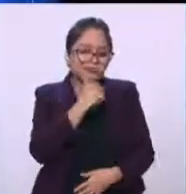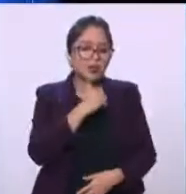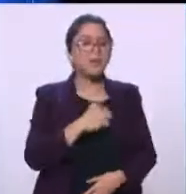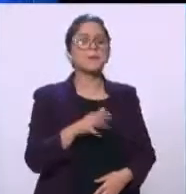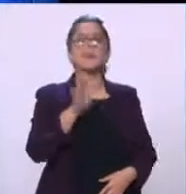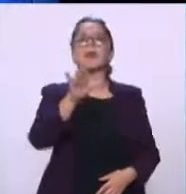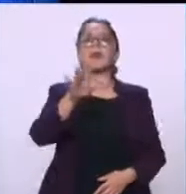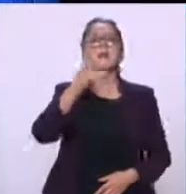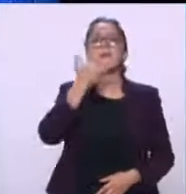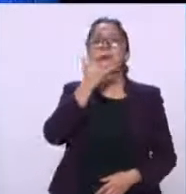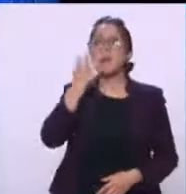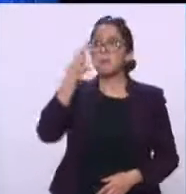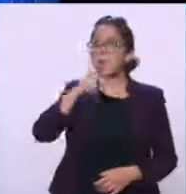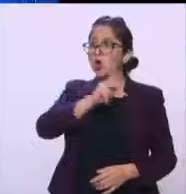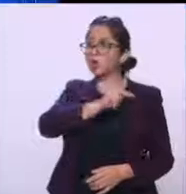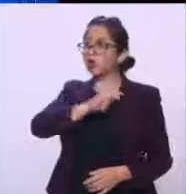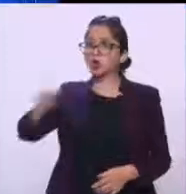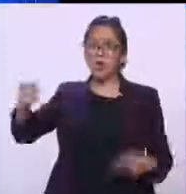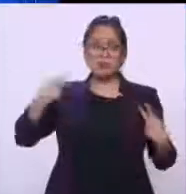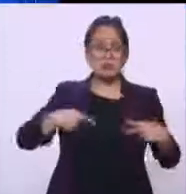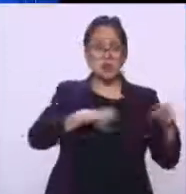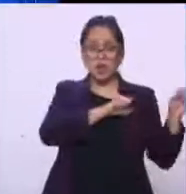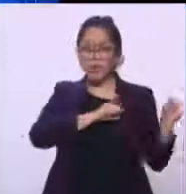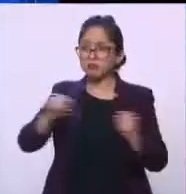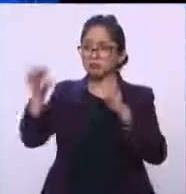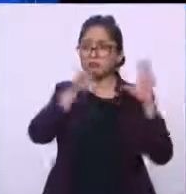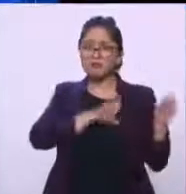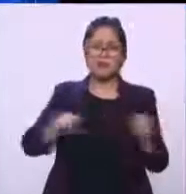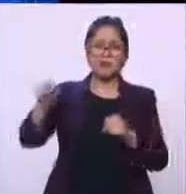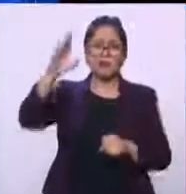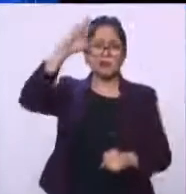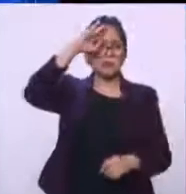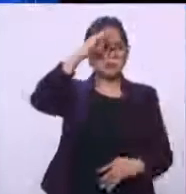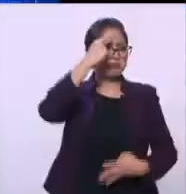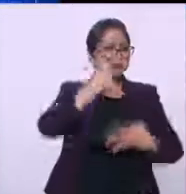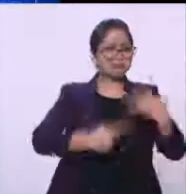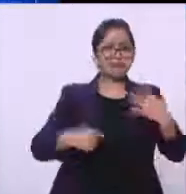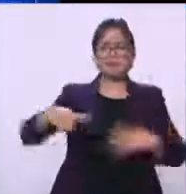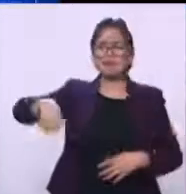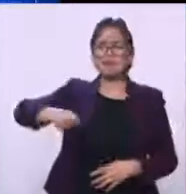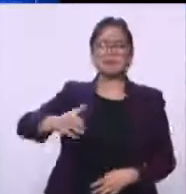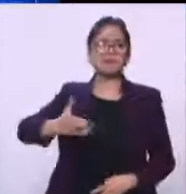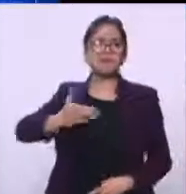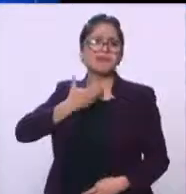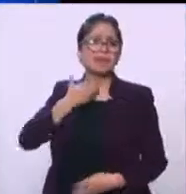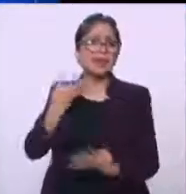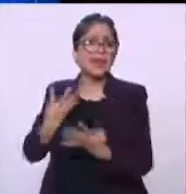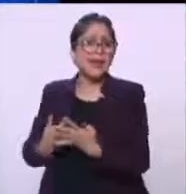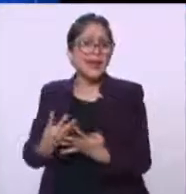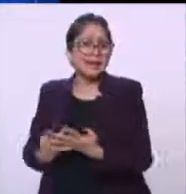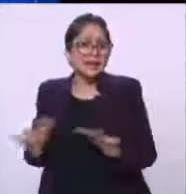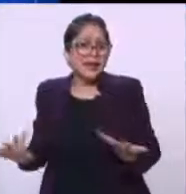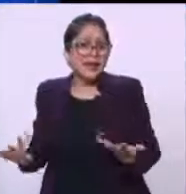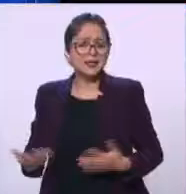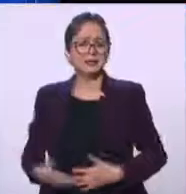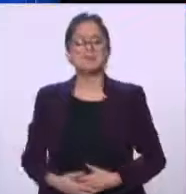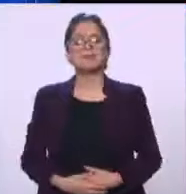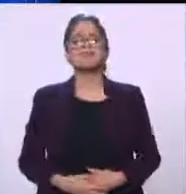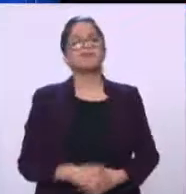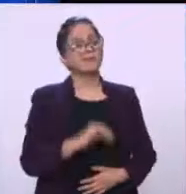mundo ahí embarrado, pues. No cabrían en la cárcel. O sea, la cosa aquí es también ver el tema de